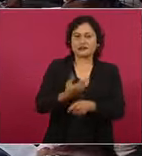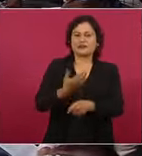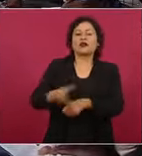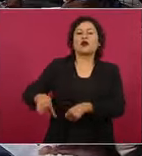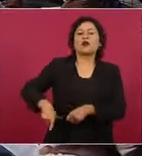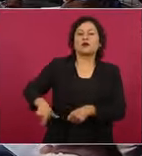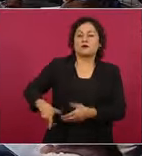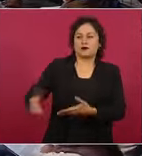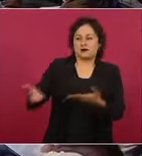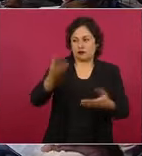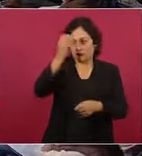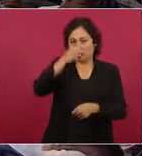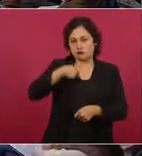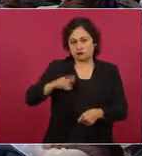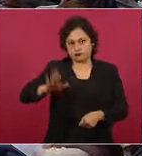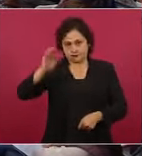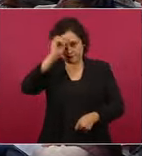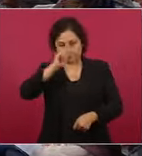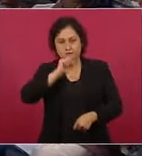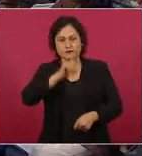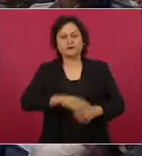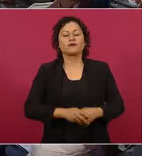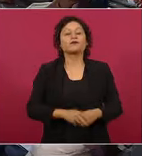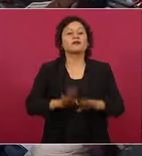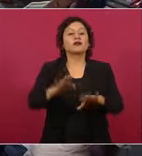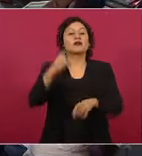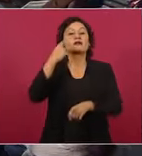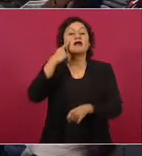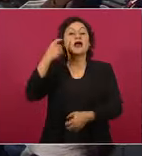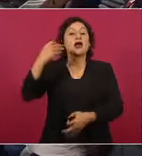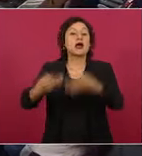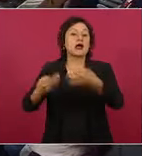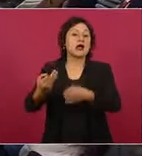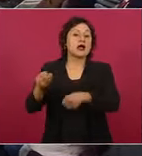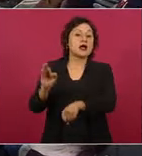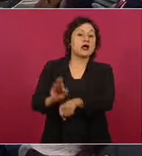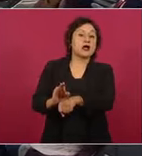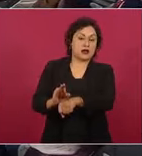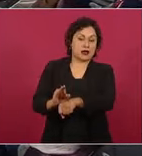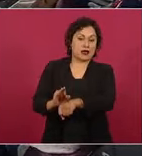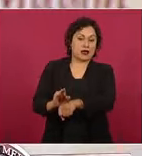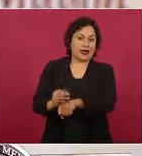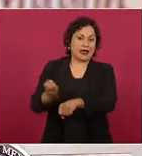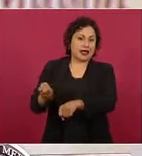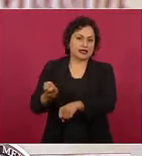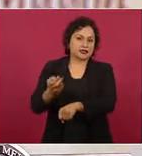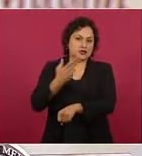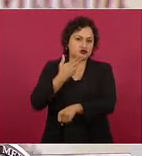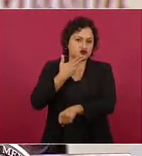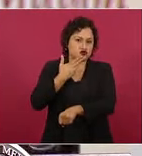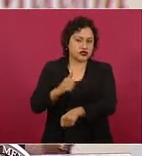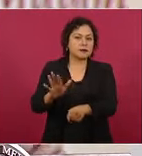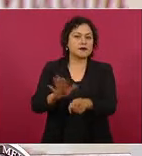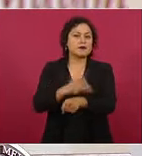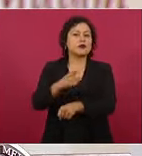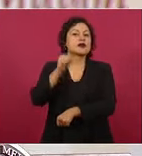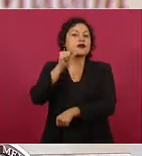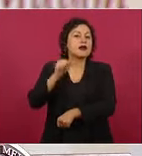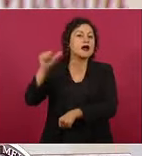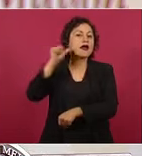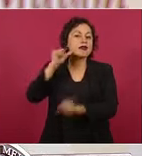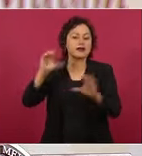en otros términos. Bueno, el amparo ese queda sin efectos porque ayer precisamente la Cámara de Diputados aprobó